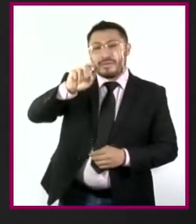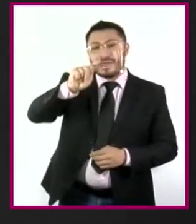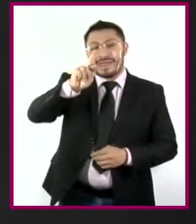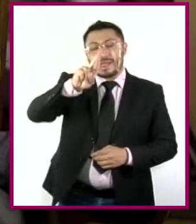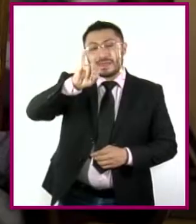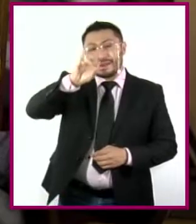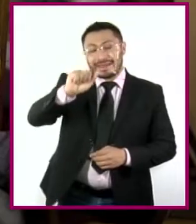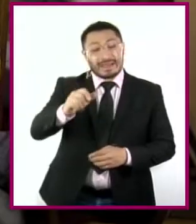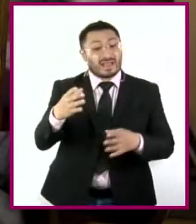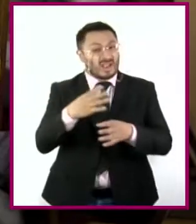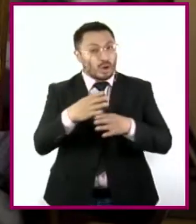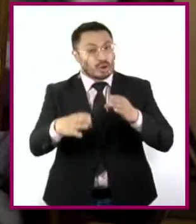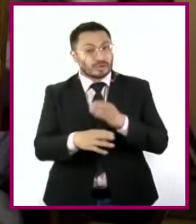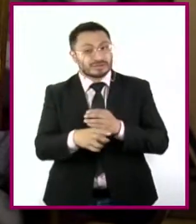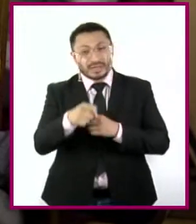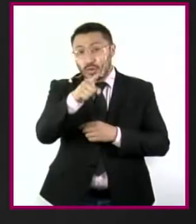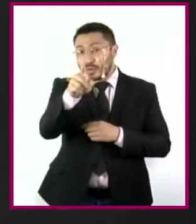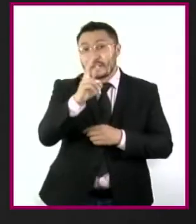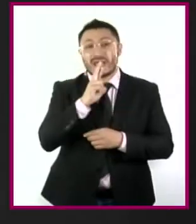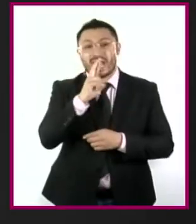su respuesta? Pues,